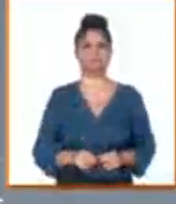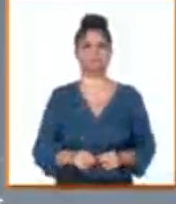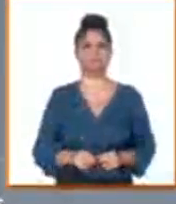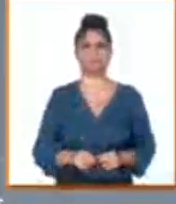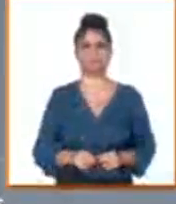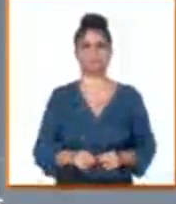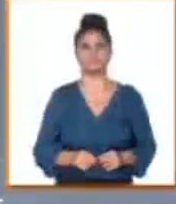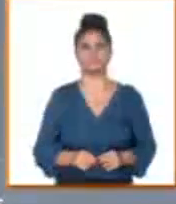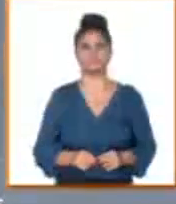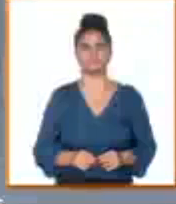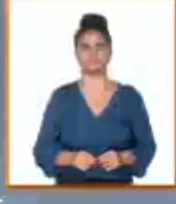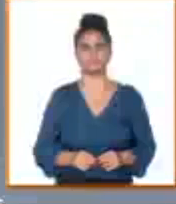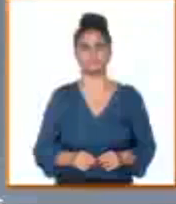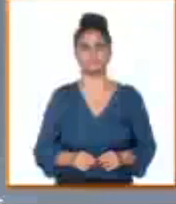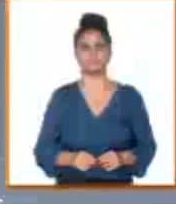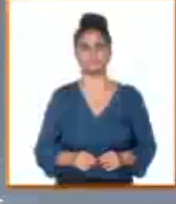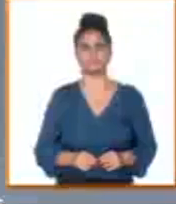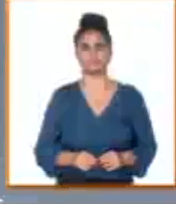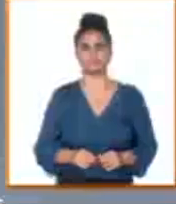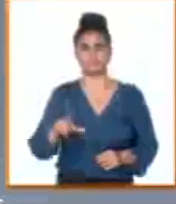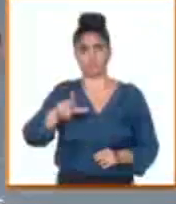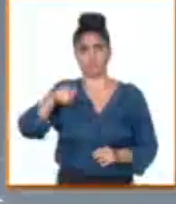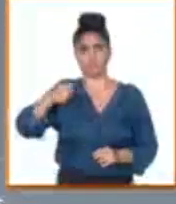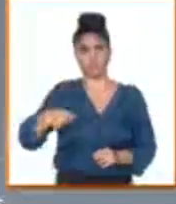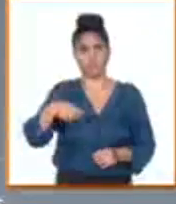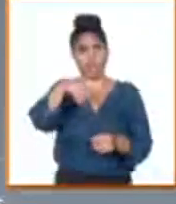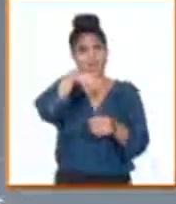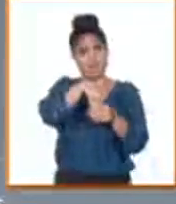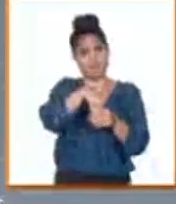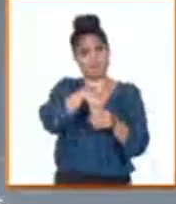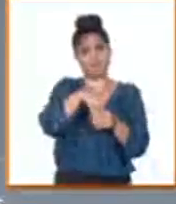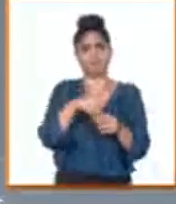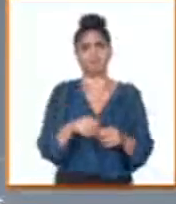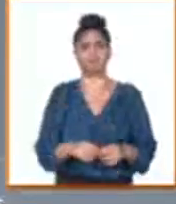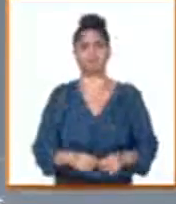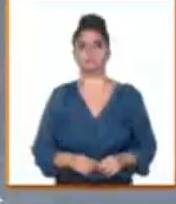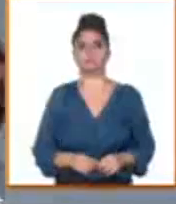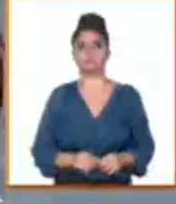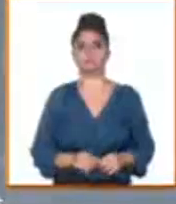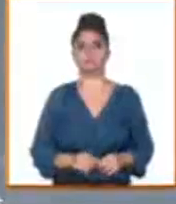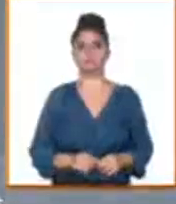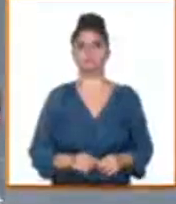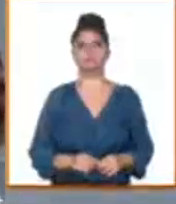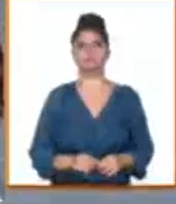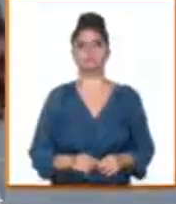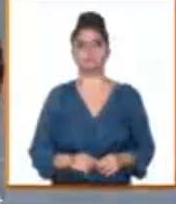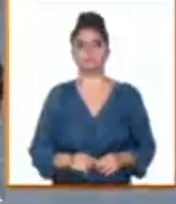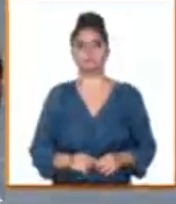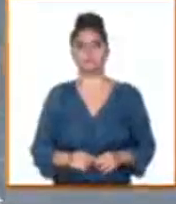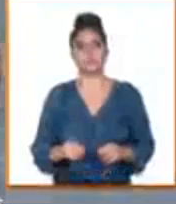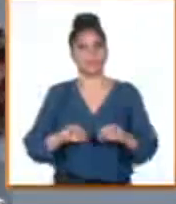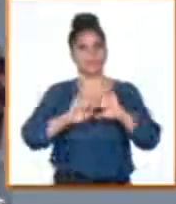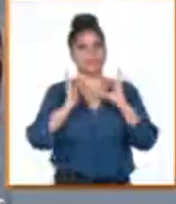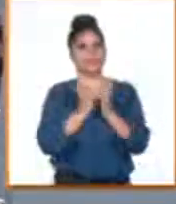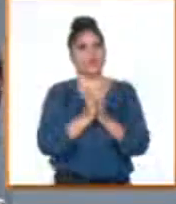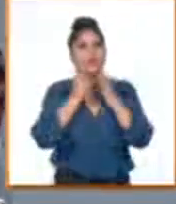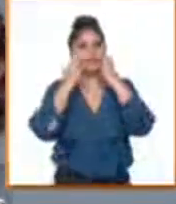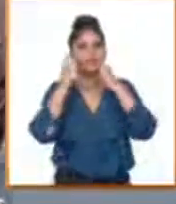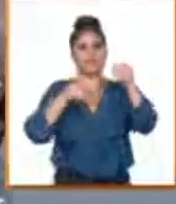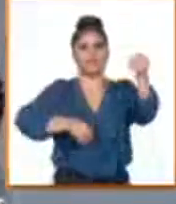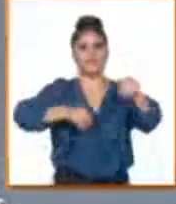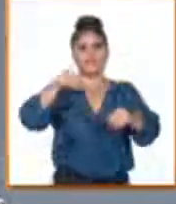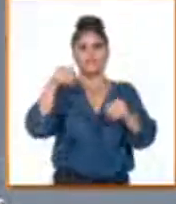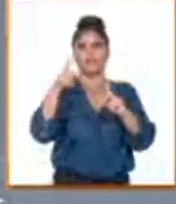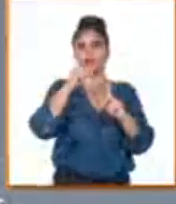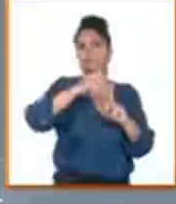ley, o sea, de prensa que se soñó, porque realmente es una ley sombrilla, donde se tienen que ver los camarógrafos, los técnicos, todos los que participan